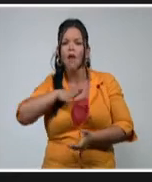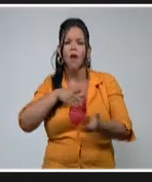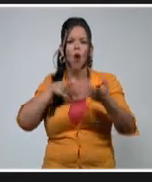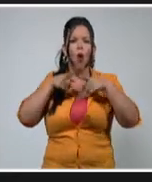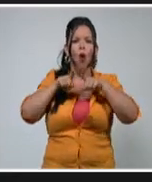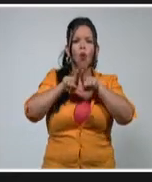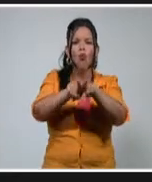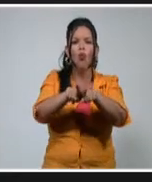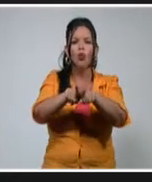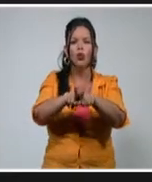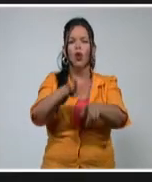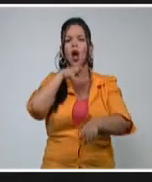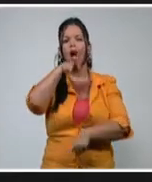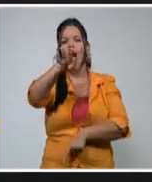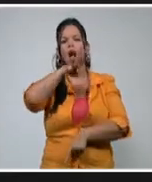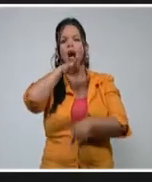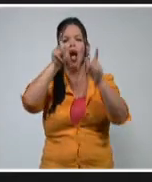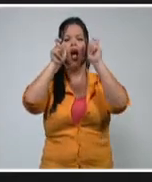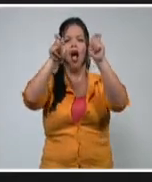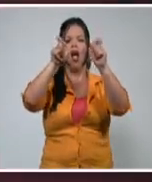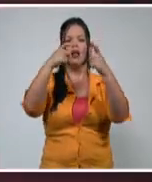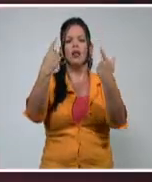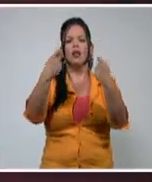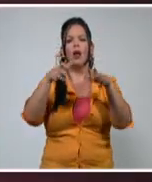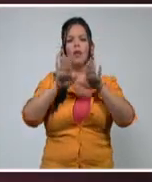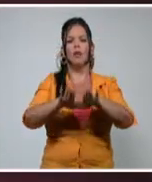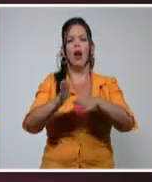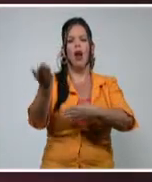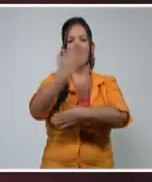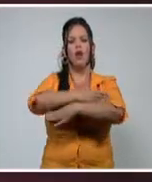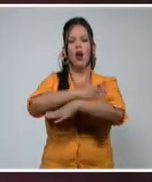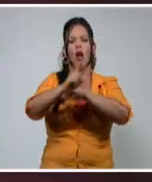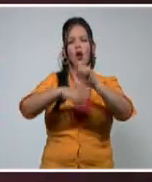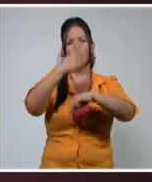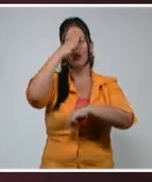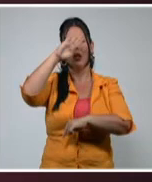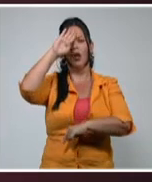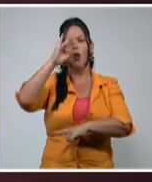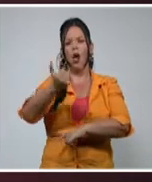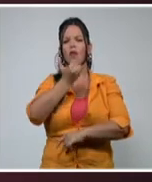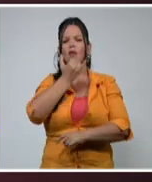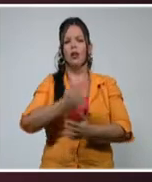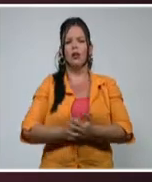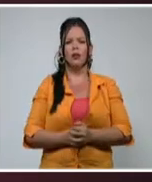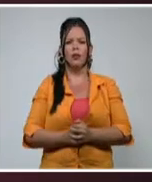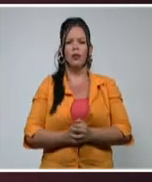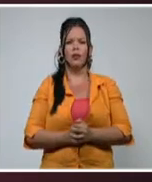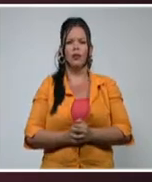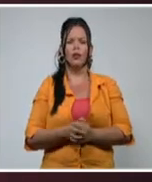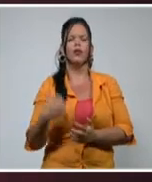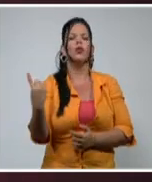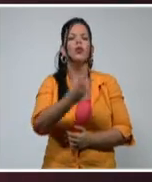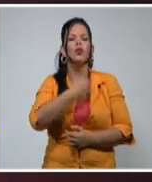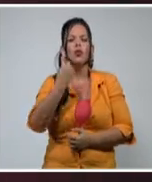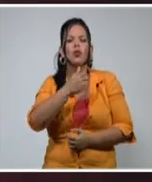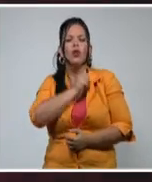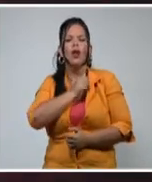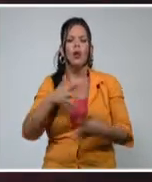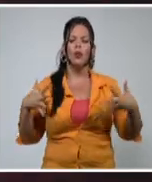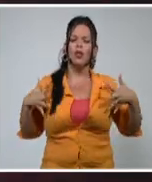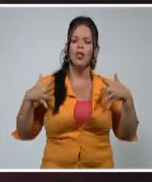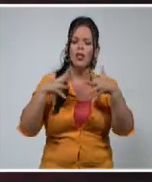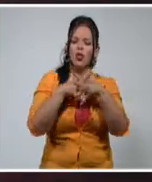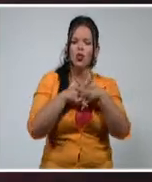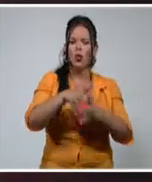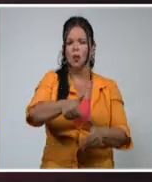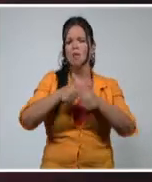el bloqueo inhumano y criminal. Queremos tener relaciones totalmente normales con Cuba. Y eso es